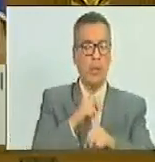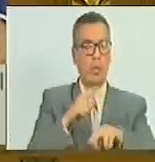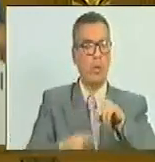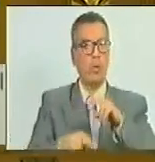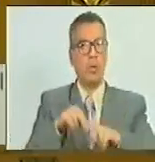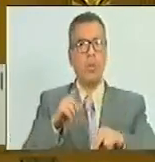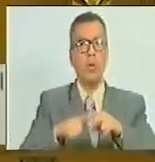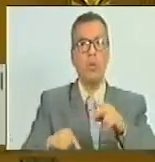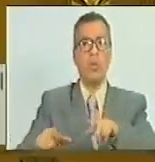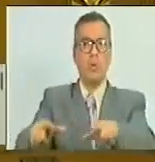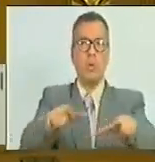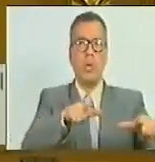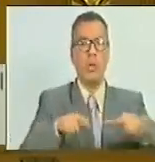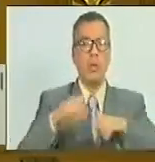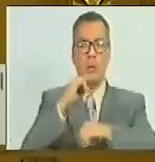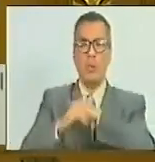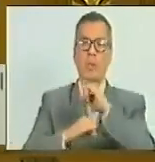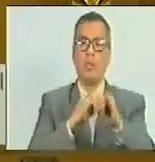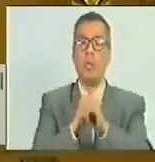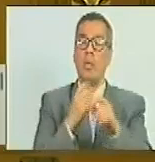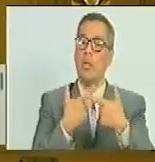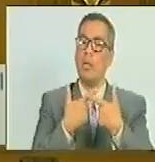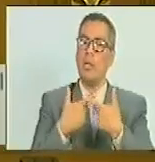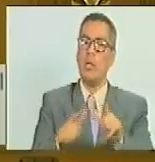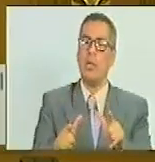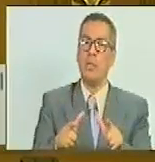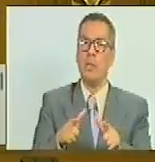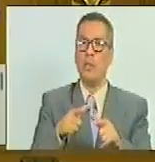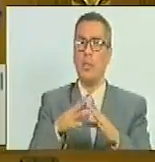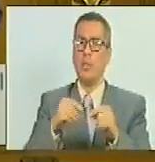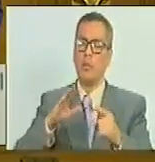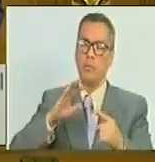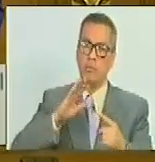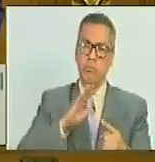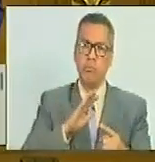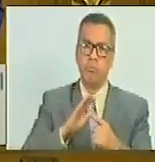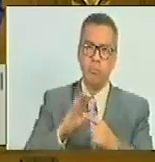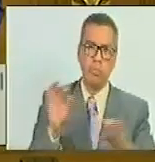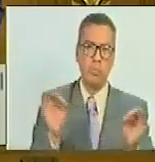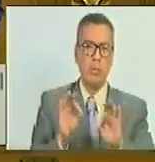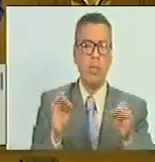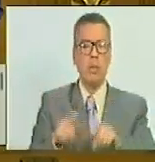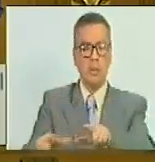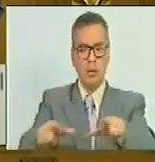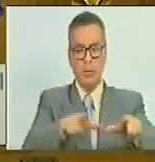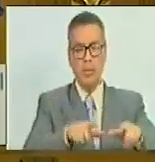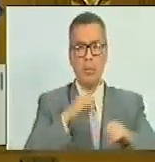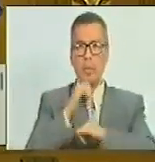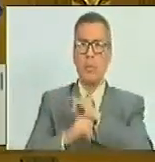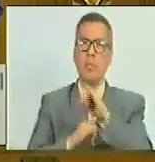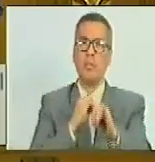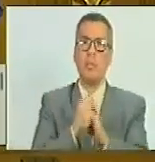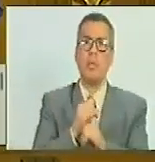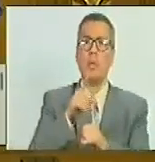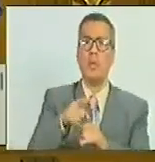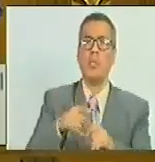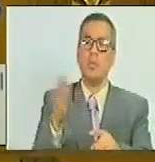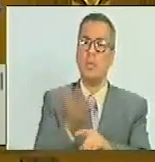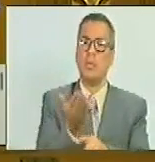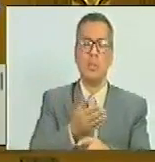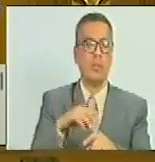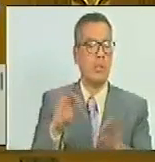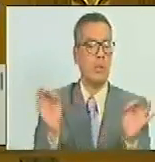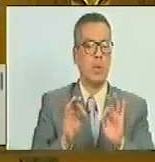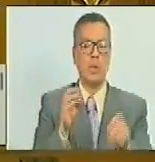conformación de un espacio internacional libre de medidas coercitivas, un espacio internacional donde esas sanciones no